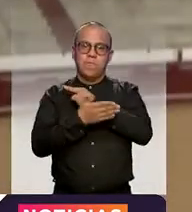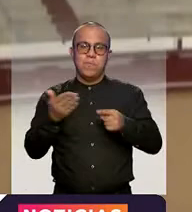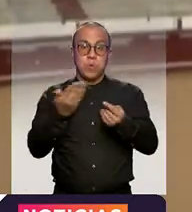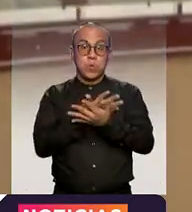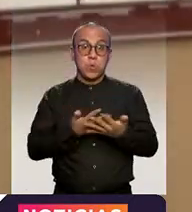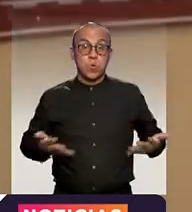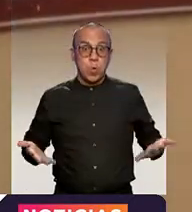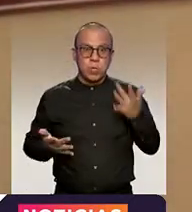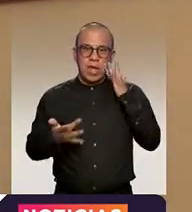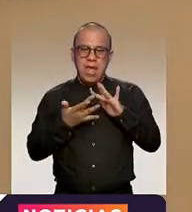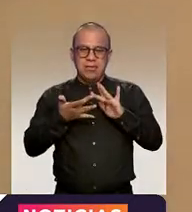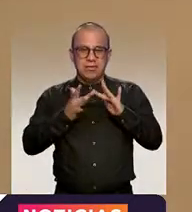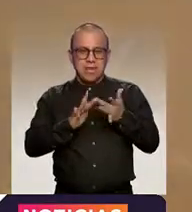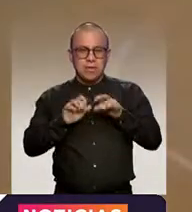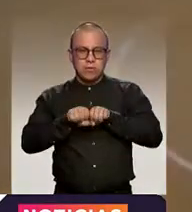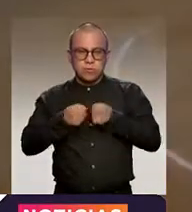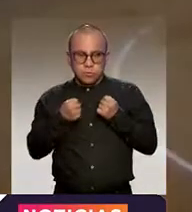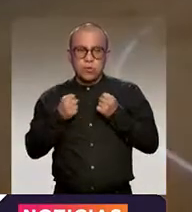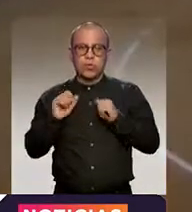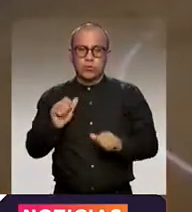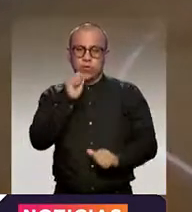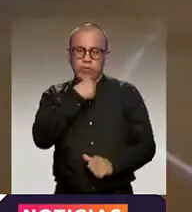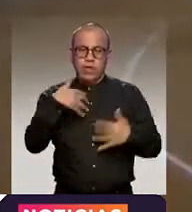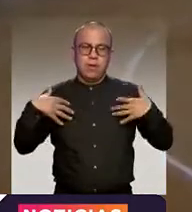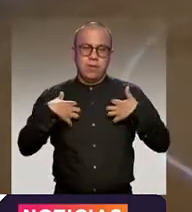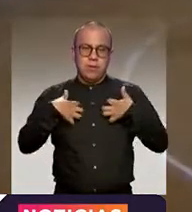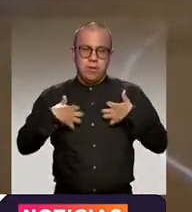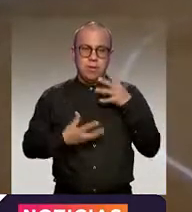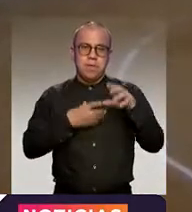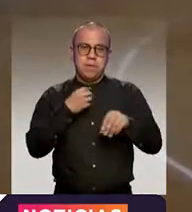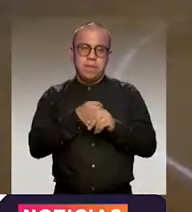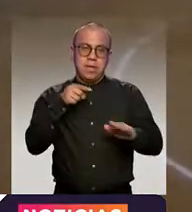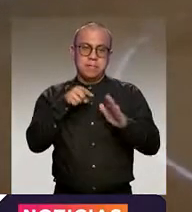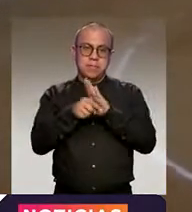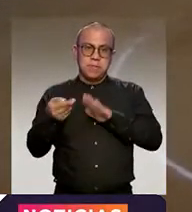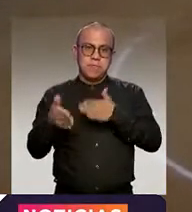instrumentos que lastimen en cualquier forma a los animales, así como la matanza del toro en la plaza.